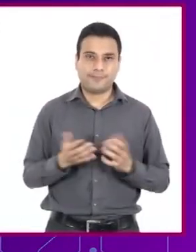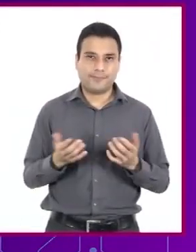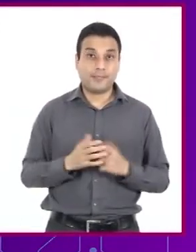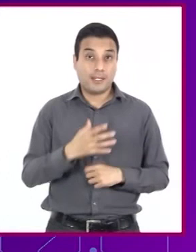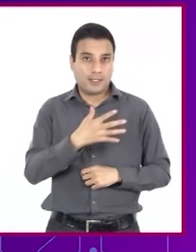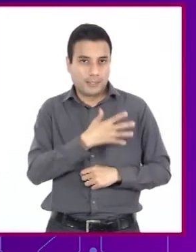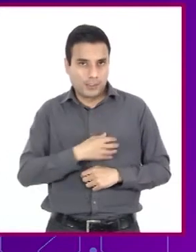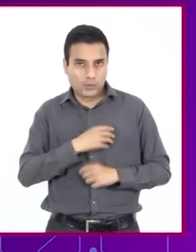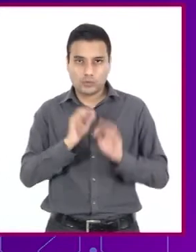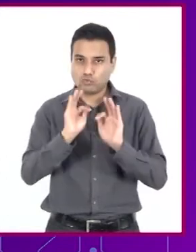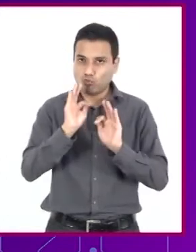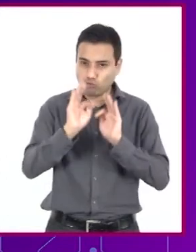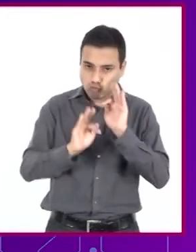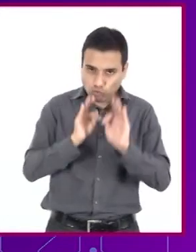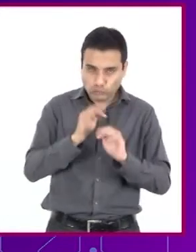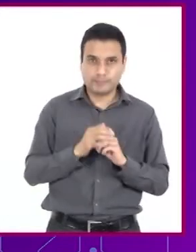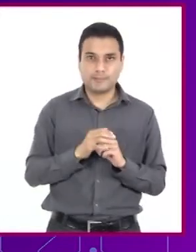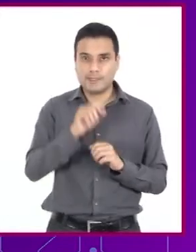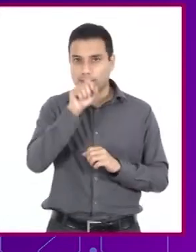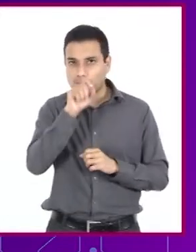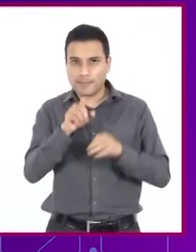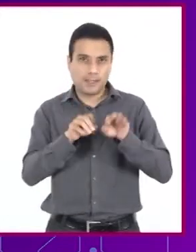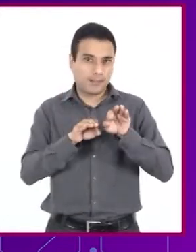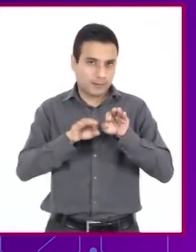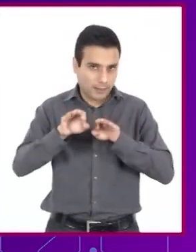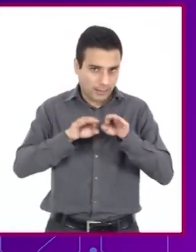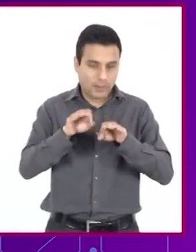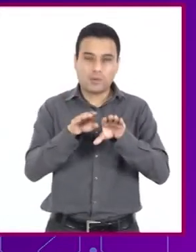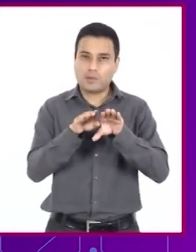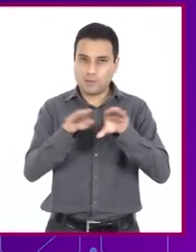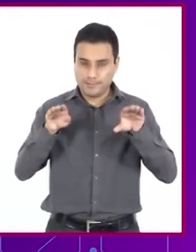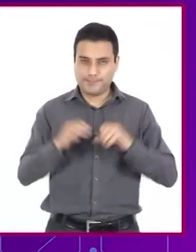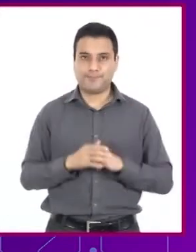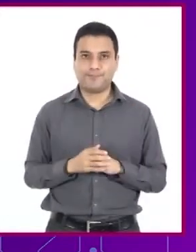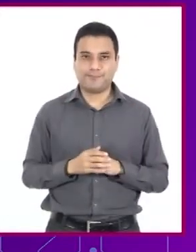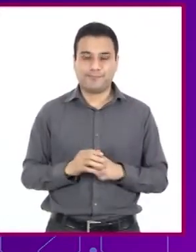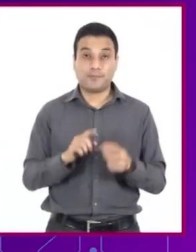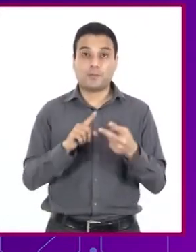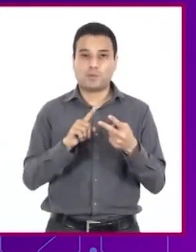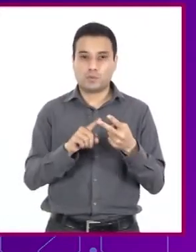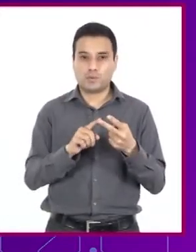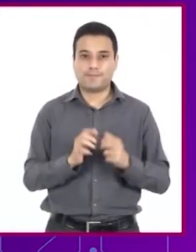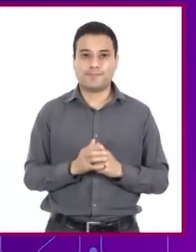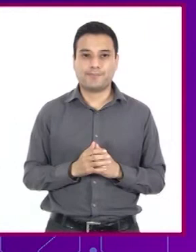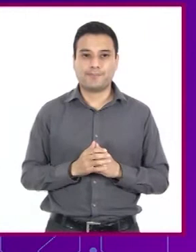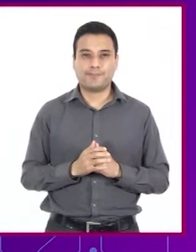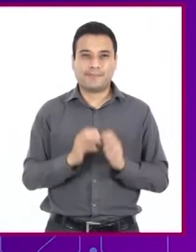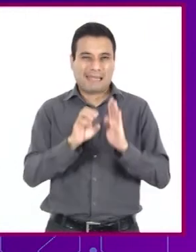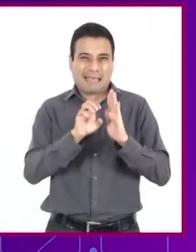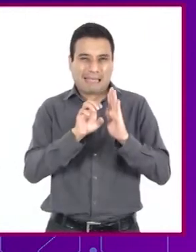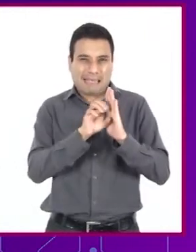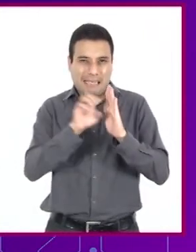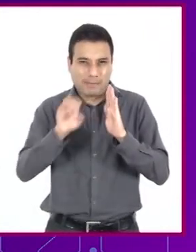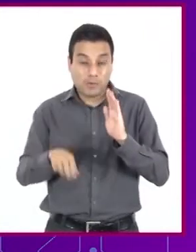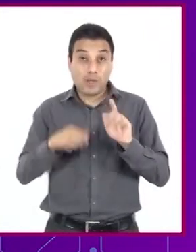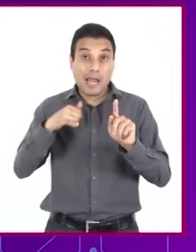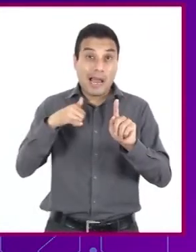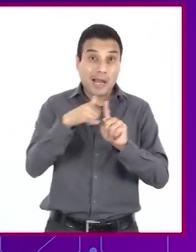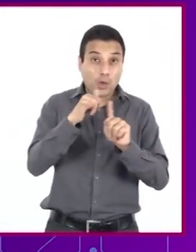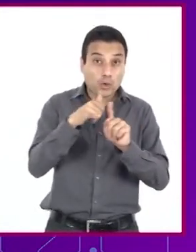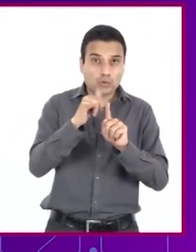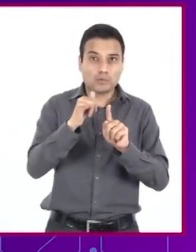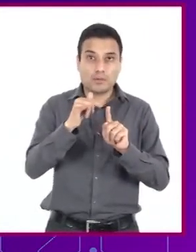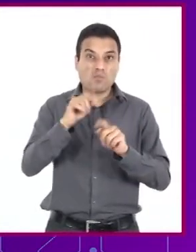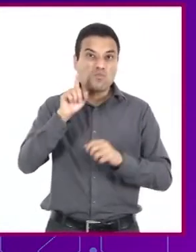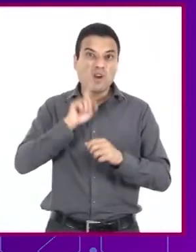crianza y otro trabajo no remunerado. 2. Denunciar los casos de acoso y